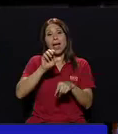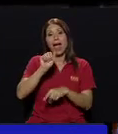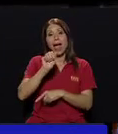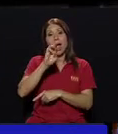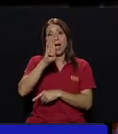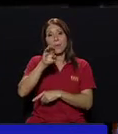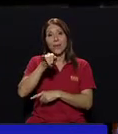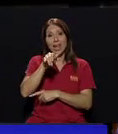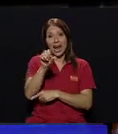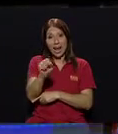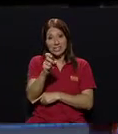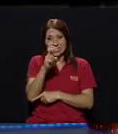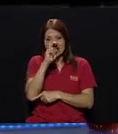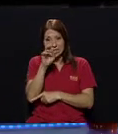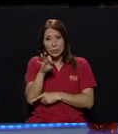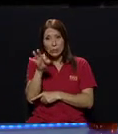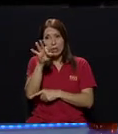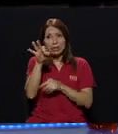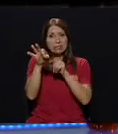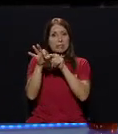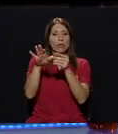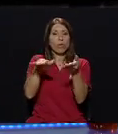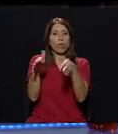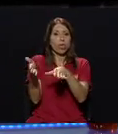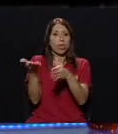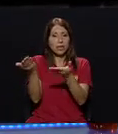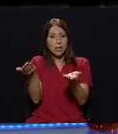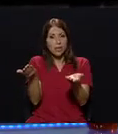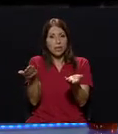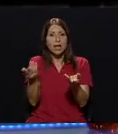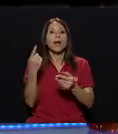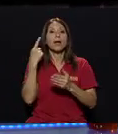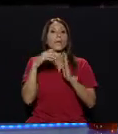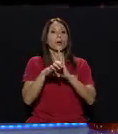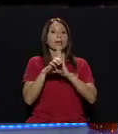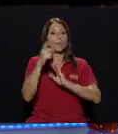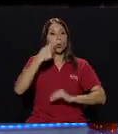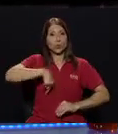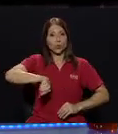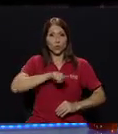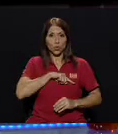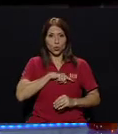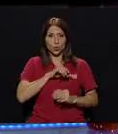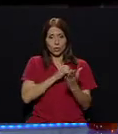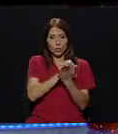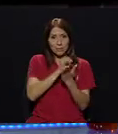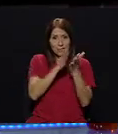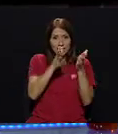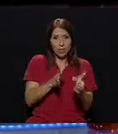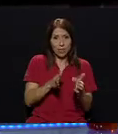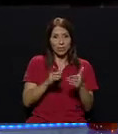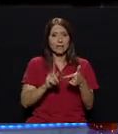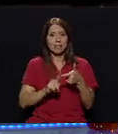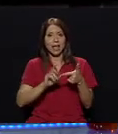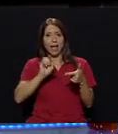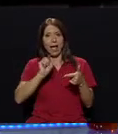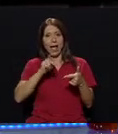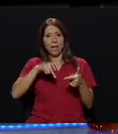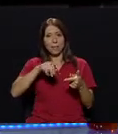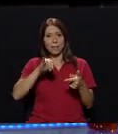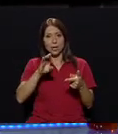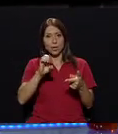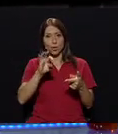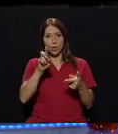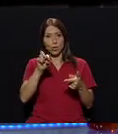las abejas es un organismo muy sensible a estos productos. Por ejemplo, para nosotros como apicultores, como